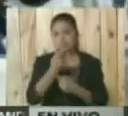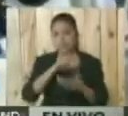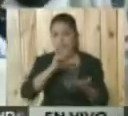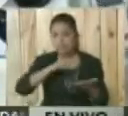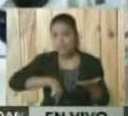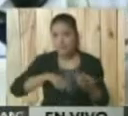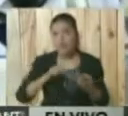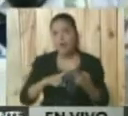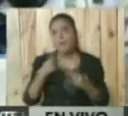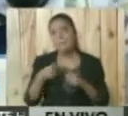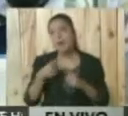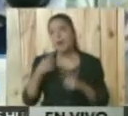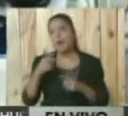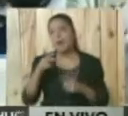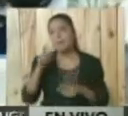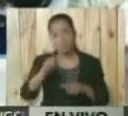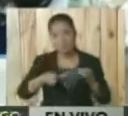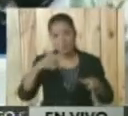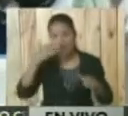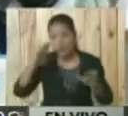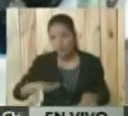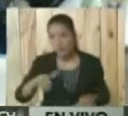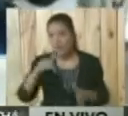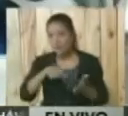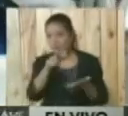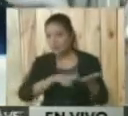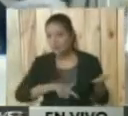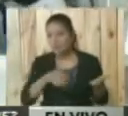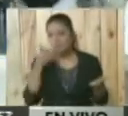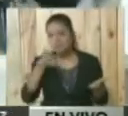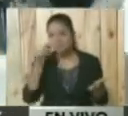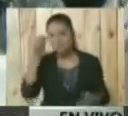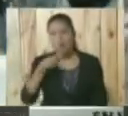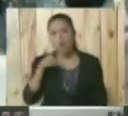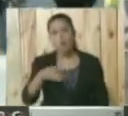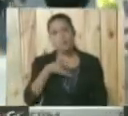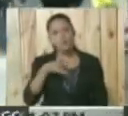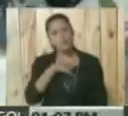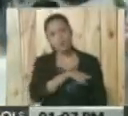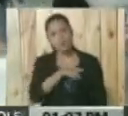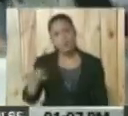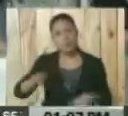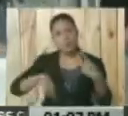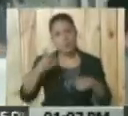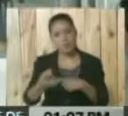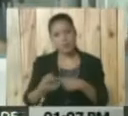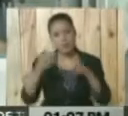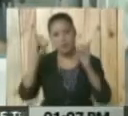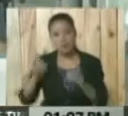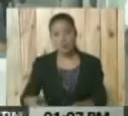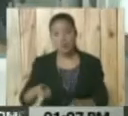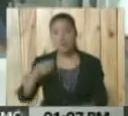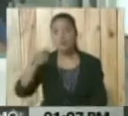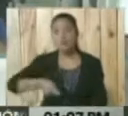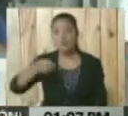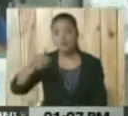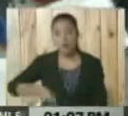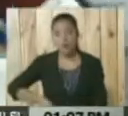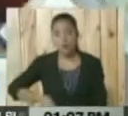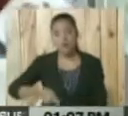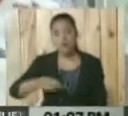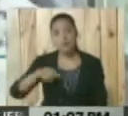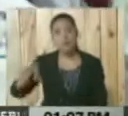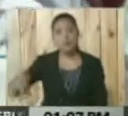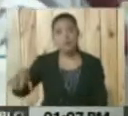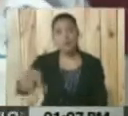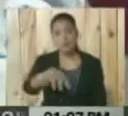uso de menores de edad a que aparecían en esta lista. ¿Cuál es el espíritu? ¿Cómo se sienten ustedes luego de este fallo que han emitido los tribunales penales ya de algunas regiones